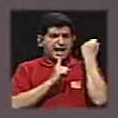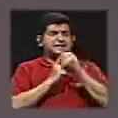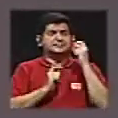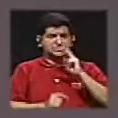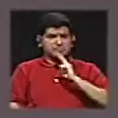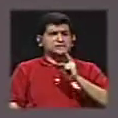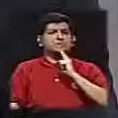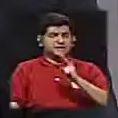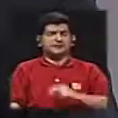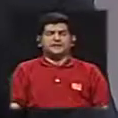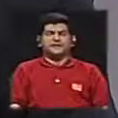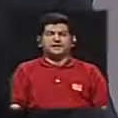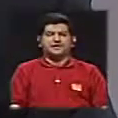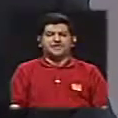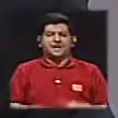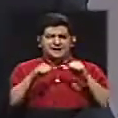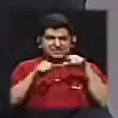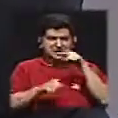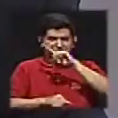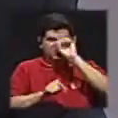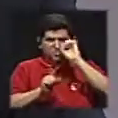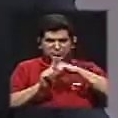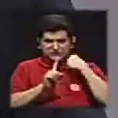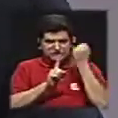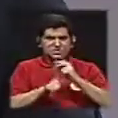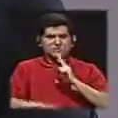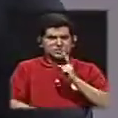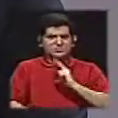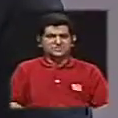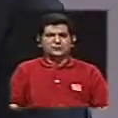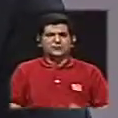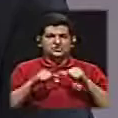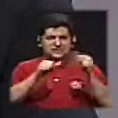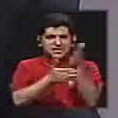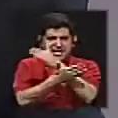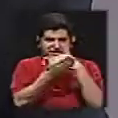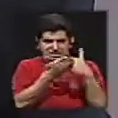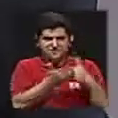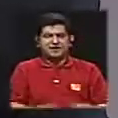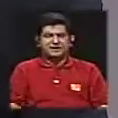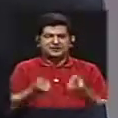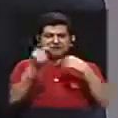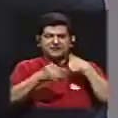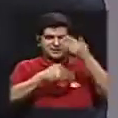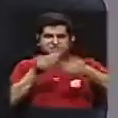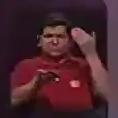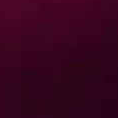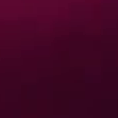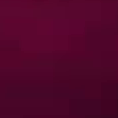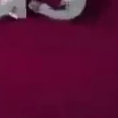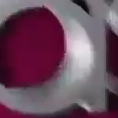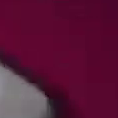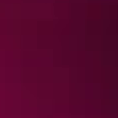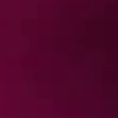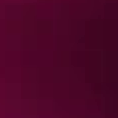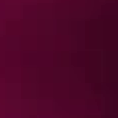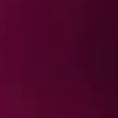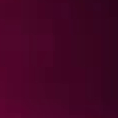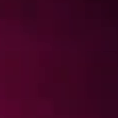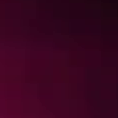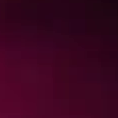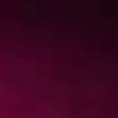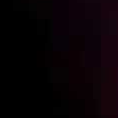cierta. Ok. Para continuar con esa situación cierta, lo haremos en el próximo segmento cuando volvamos después de esta pausa. Ya.